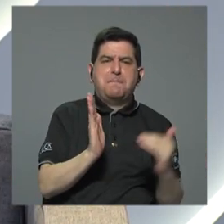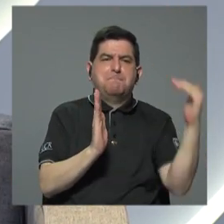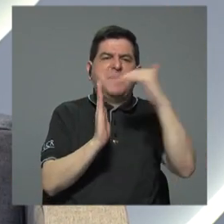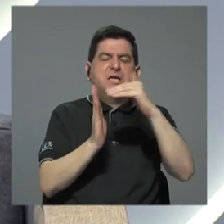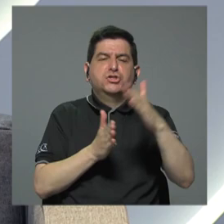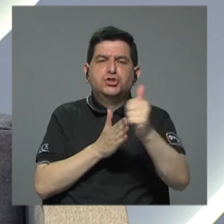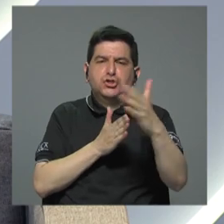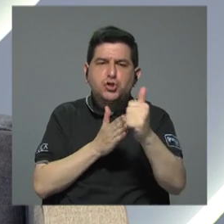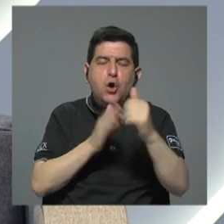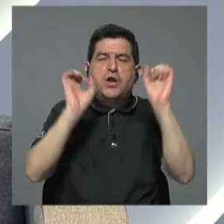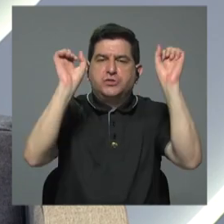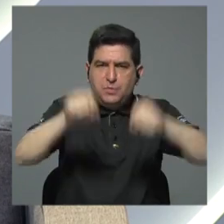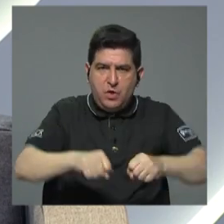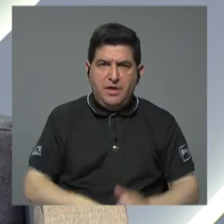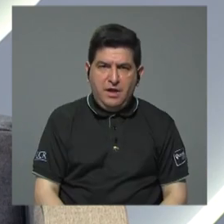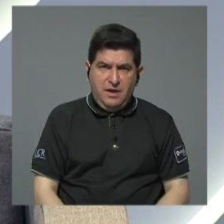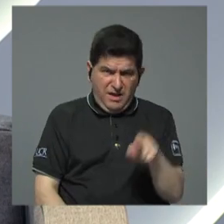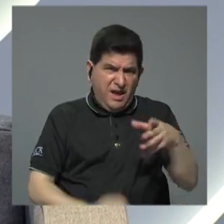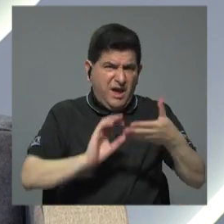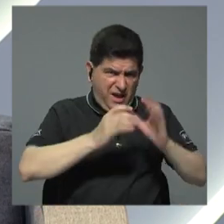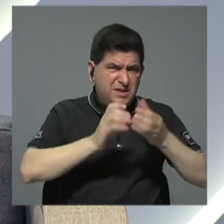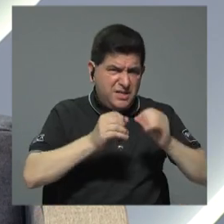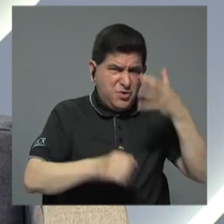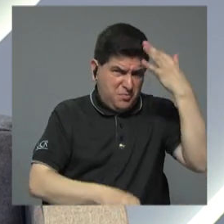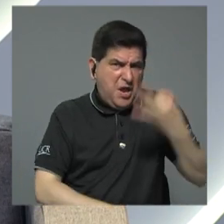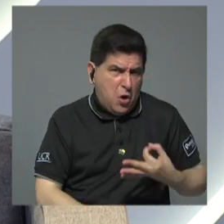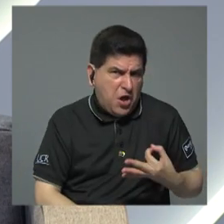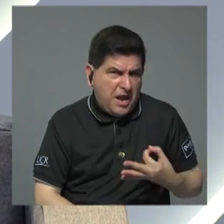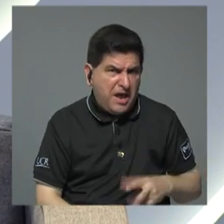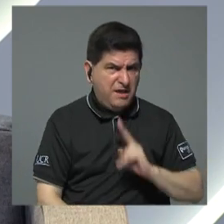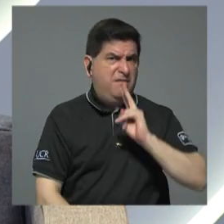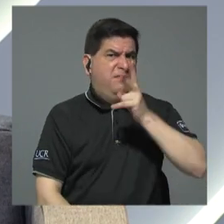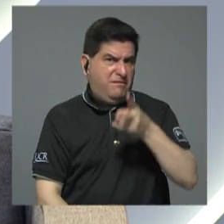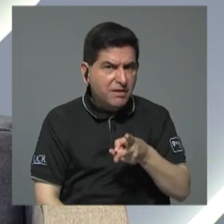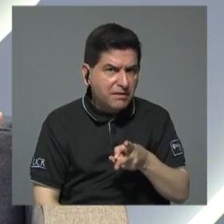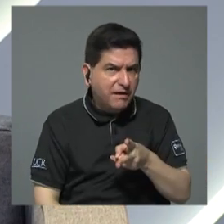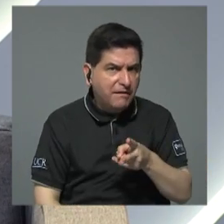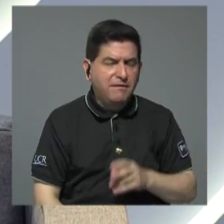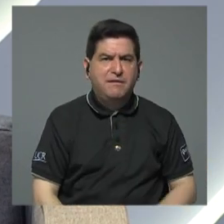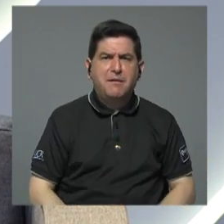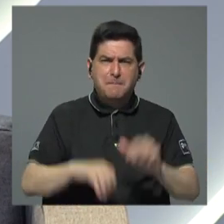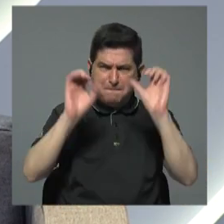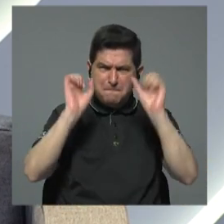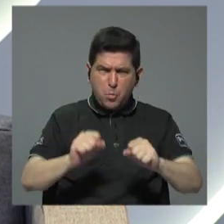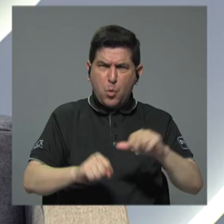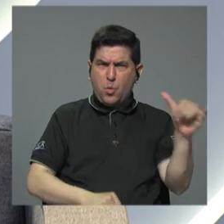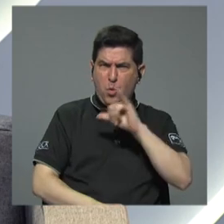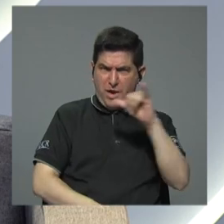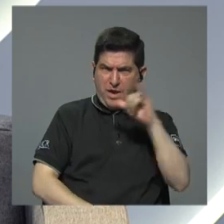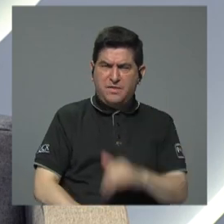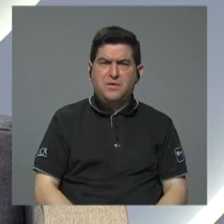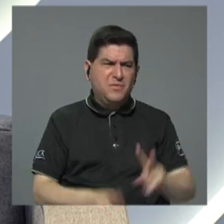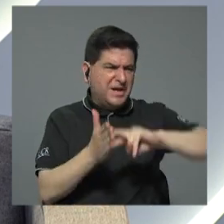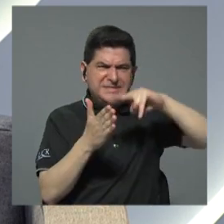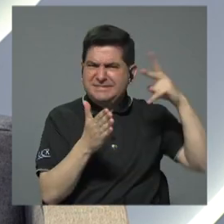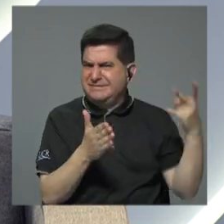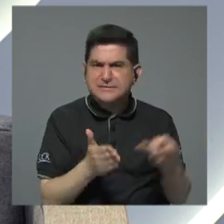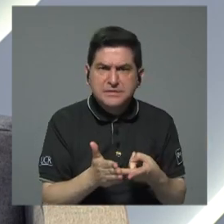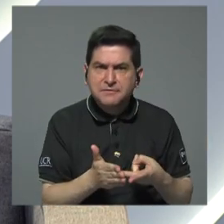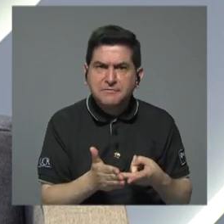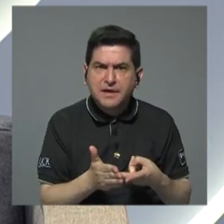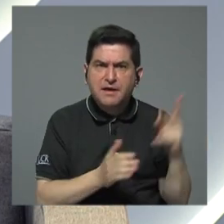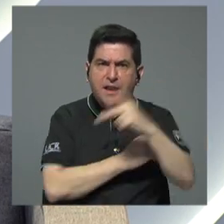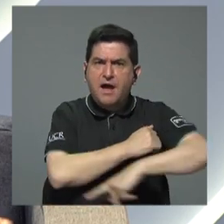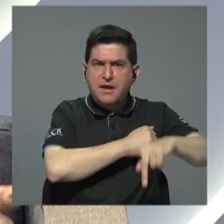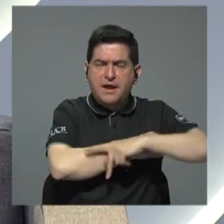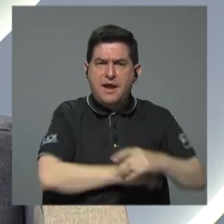de dólares. ¿Cree usted que estos datos sean reales y que, bueno, que esto podría también generar en el